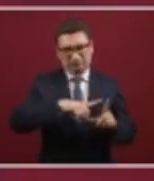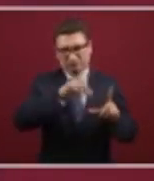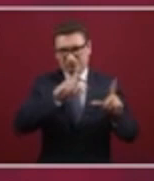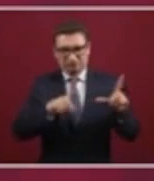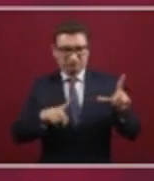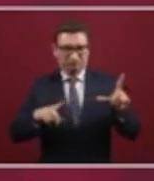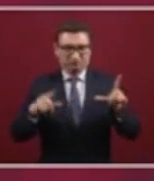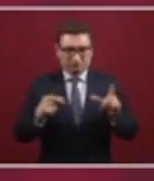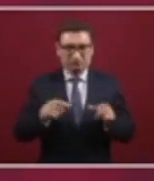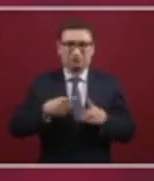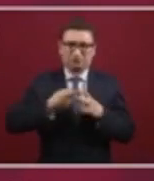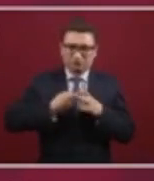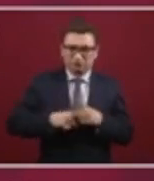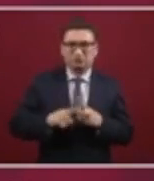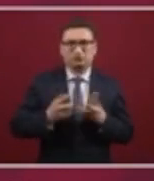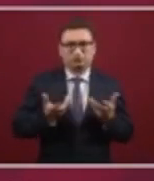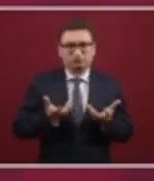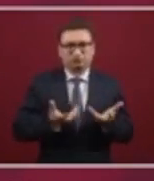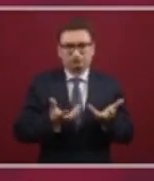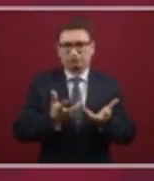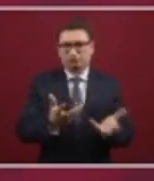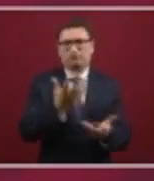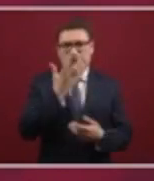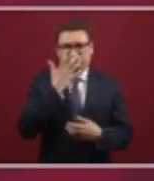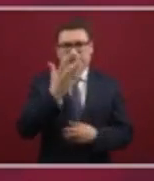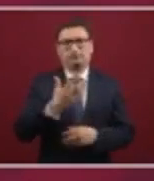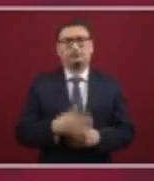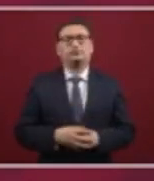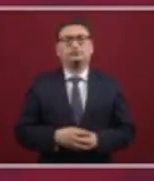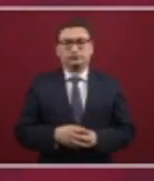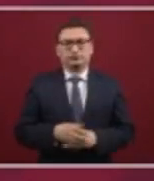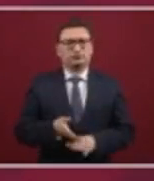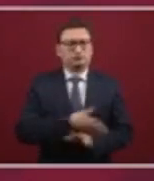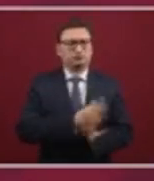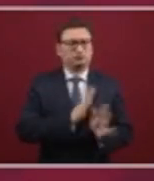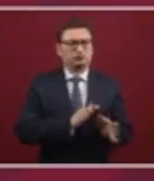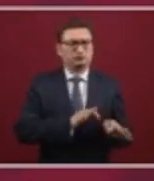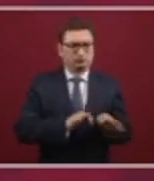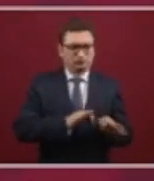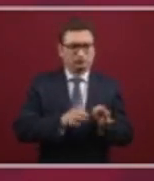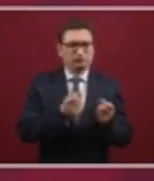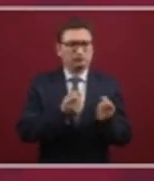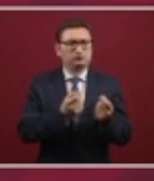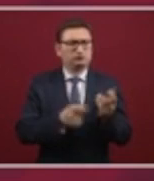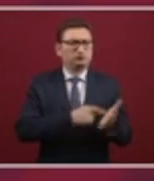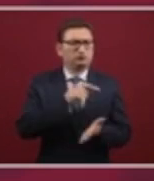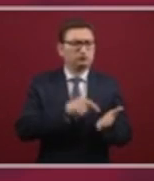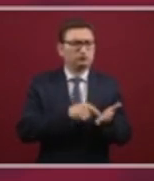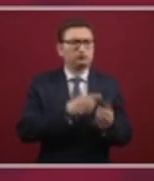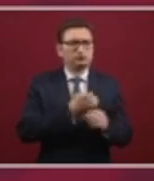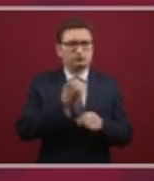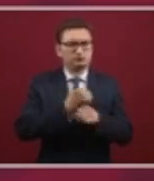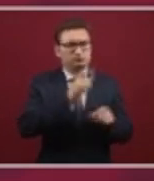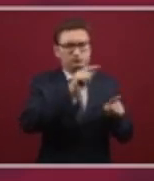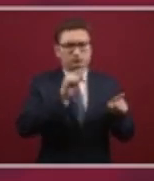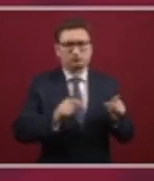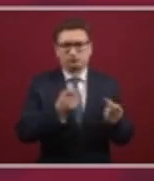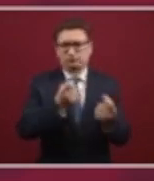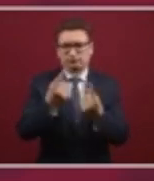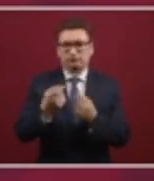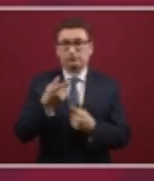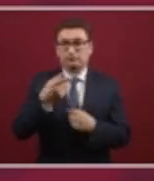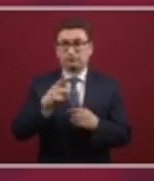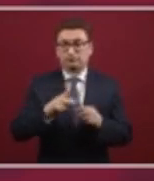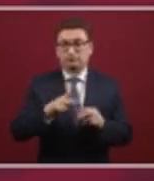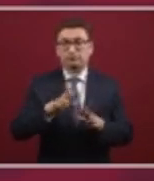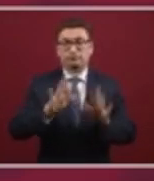formal, aunque ya se está trabajando en algunos estados, pero a nivel